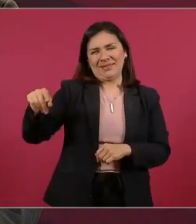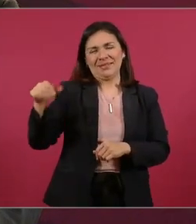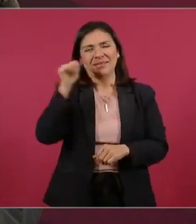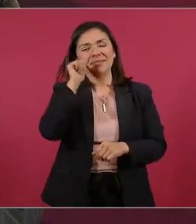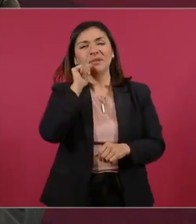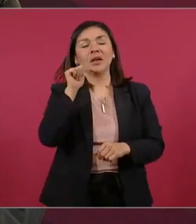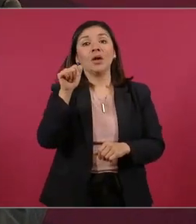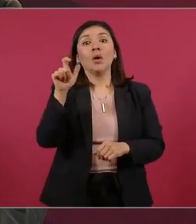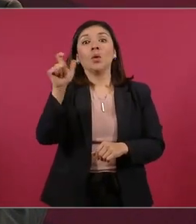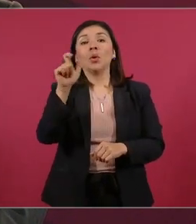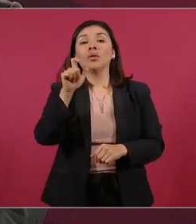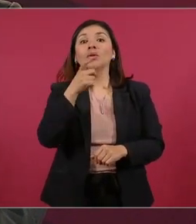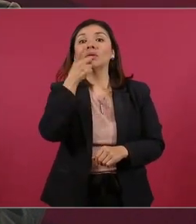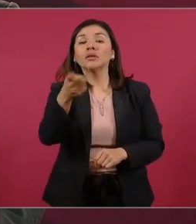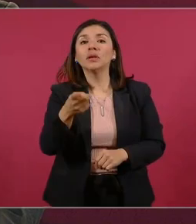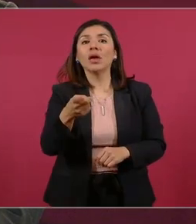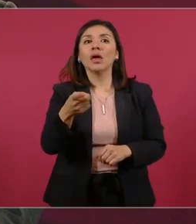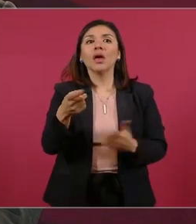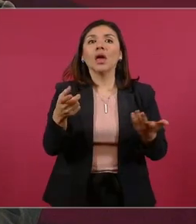del segundo tirador,